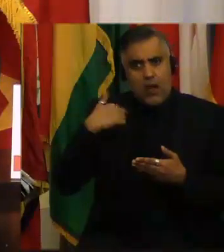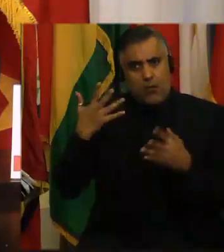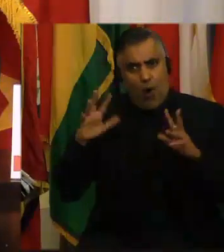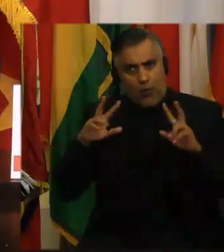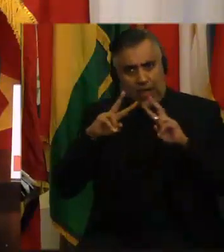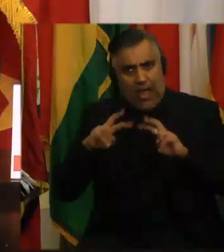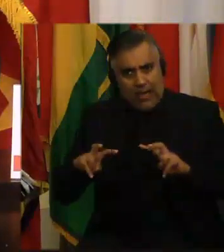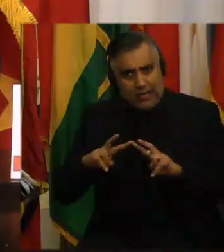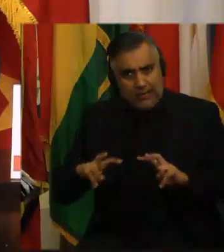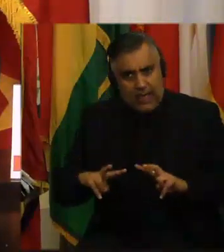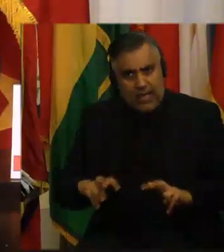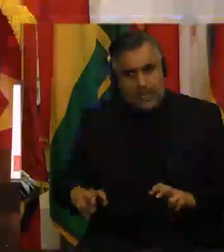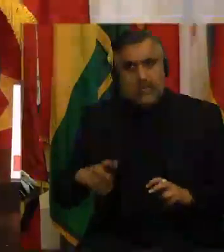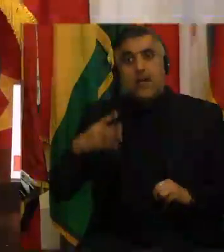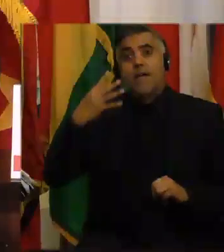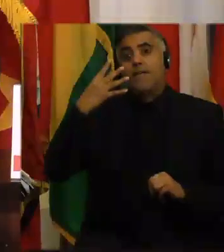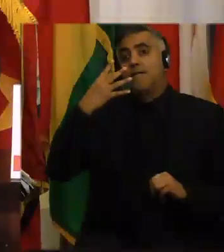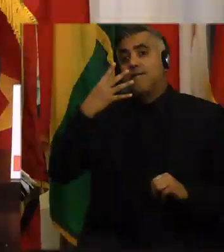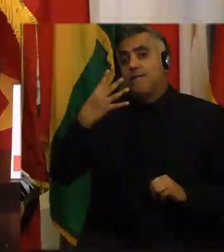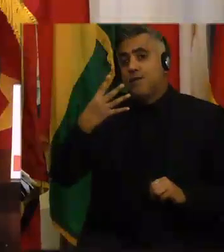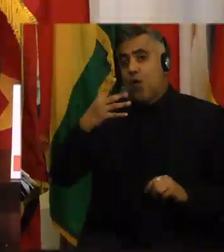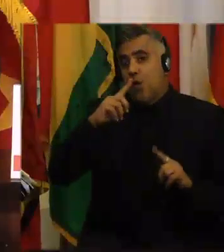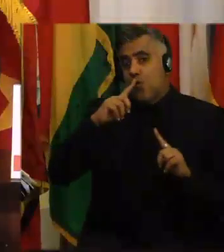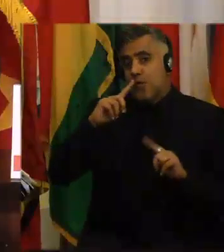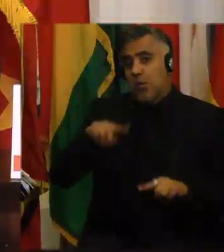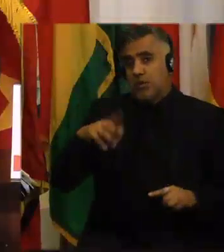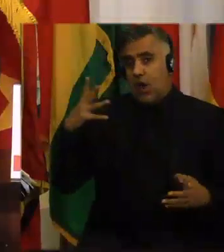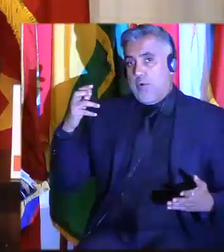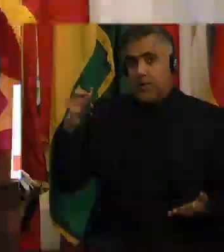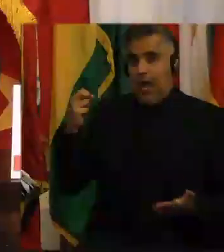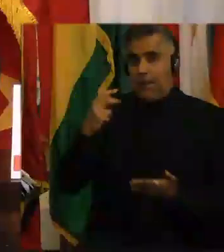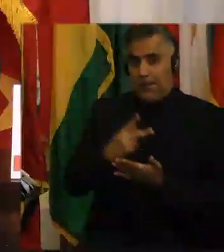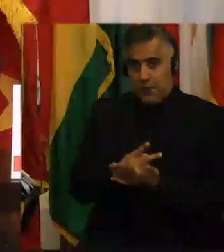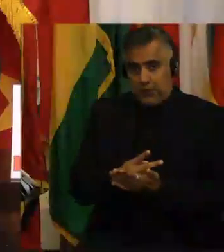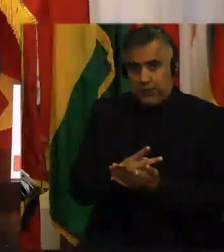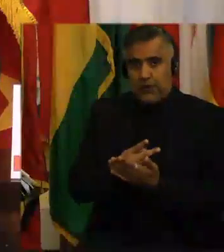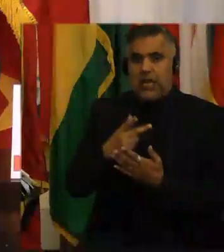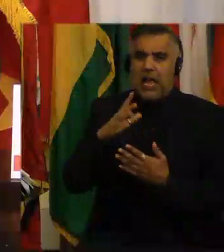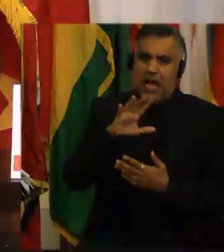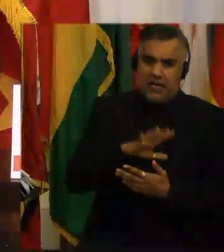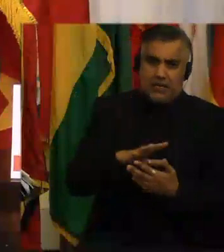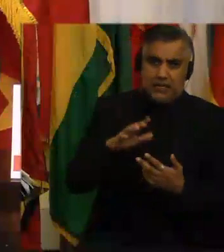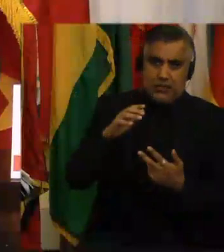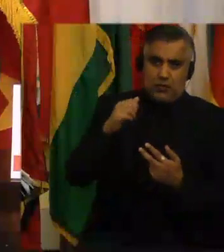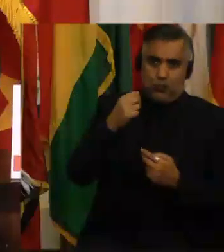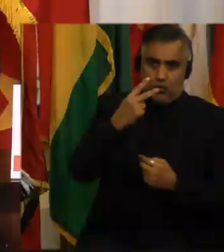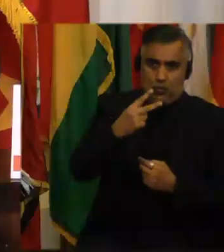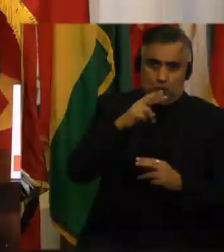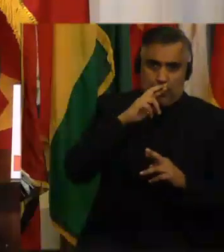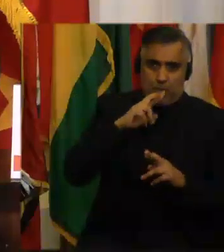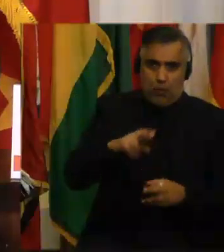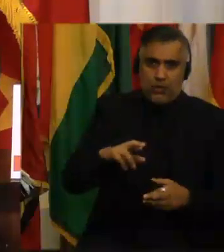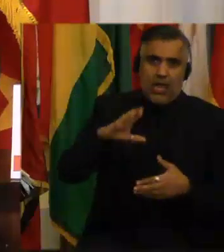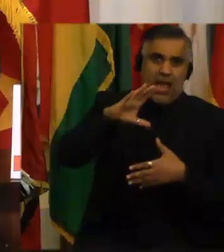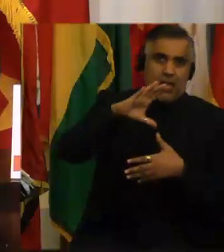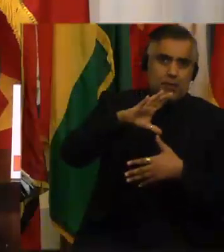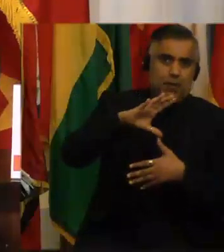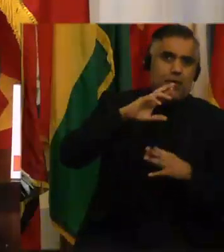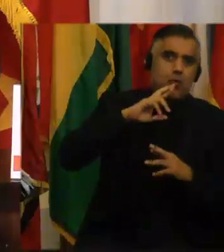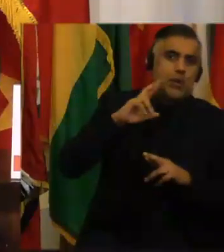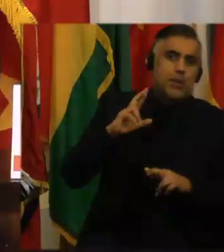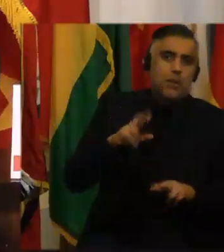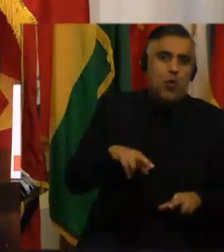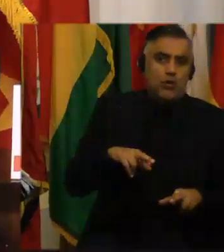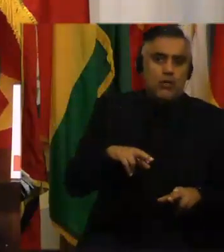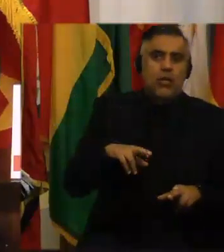ya 4 informes que están aprobados, o sea, en cada ronda se hacen 2 informes, el informe hemisférico que se hace a partir de